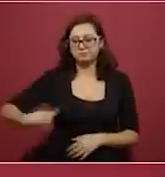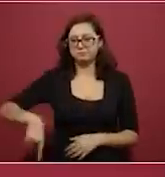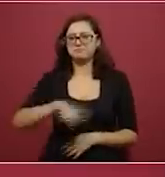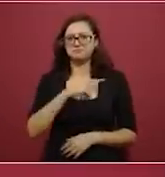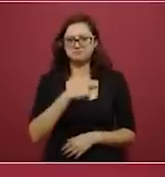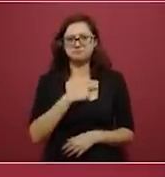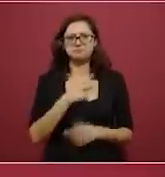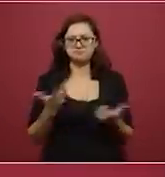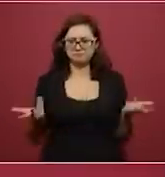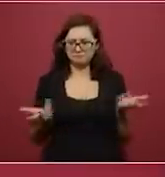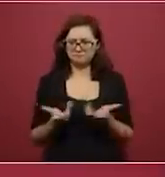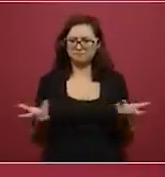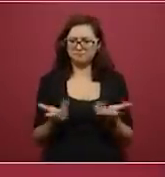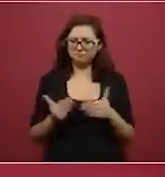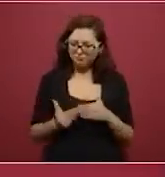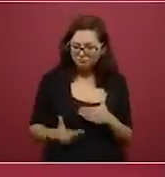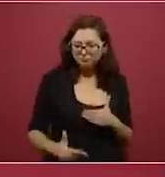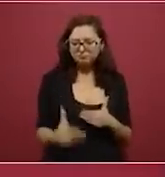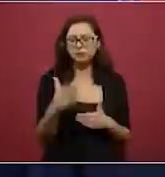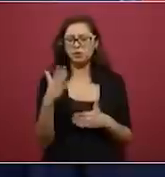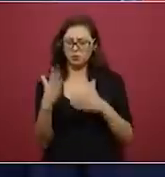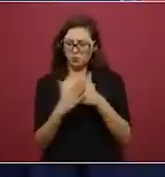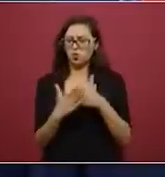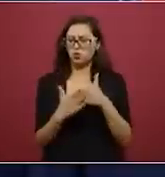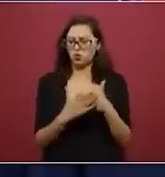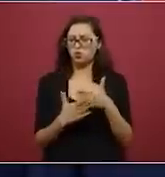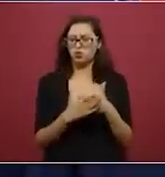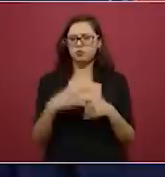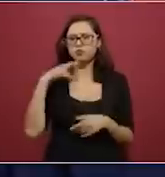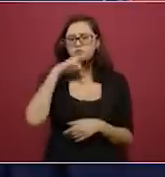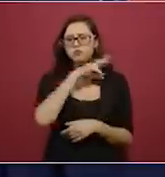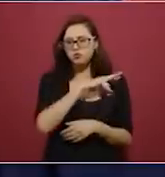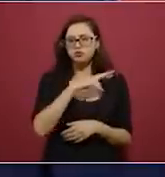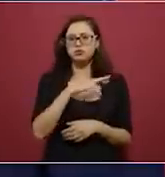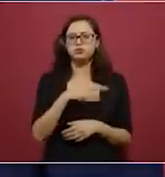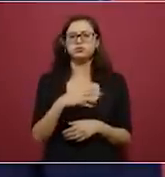se espera que pronto ya tengamos